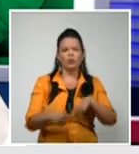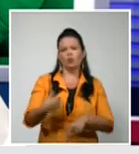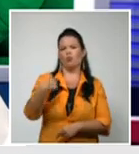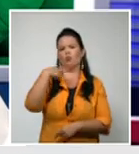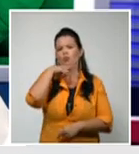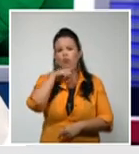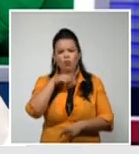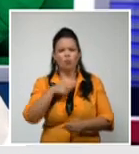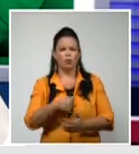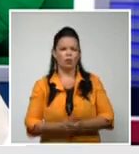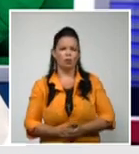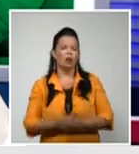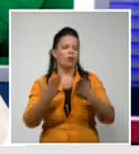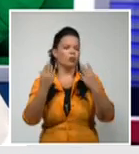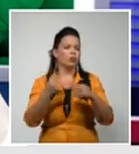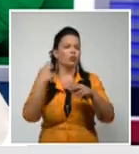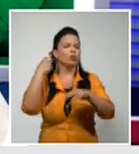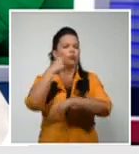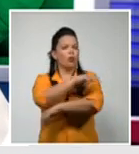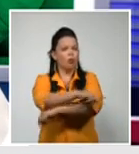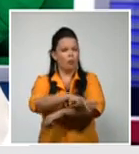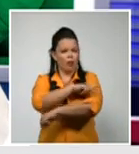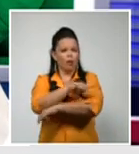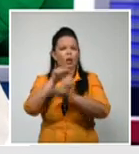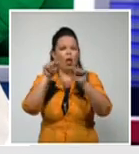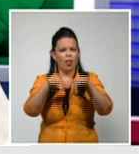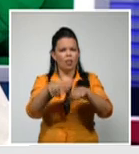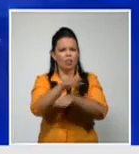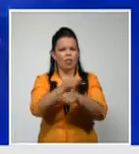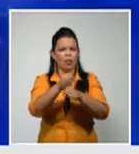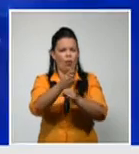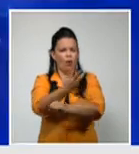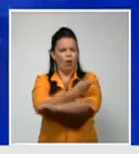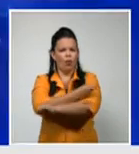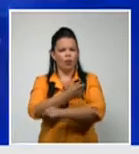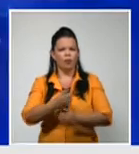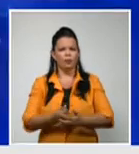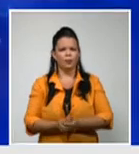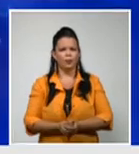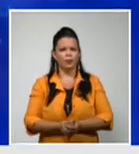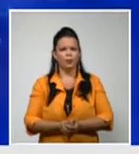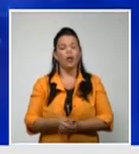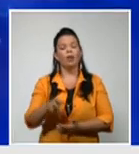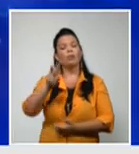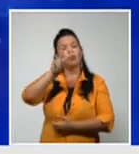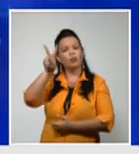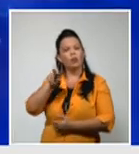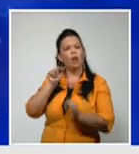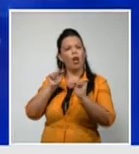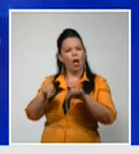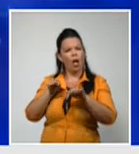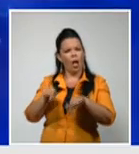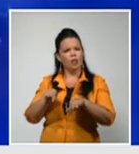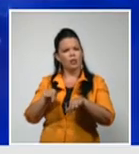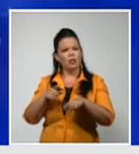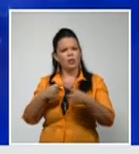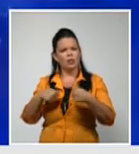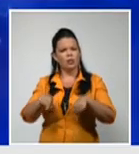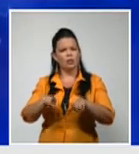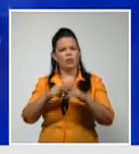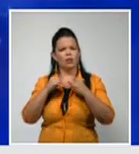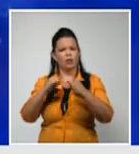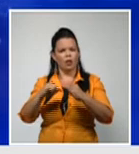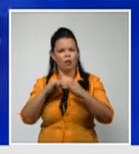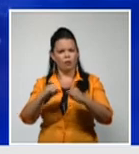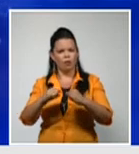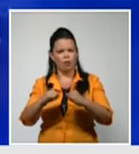importante de países las está aplicando. Por cierto, Venezuela sumó también al número de países que están ahora mismo inmunizando a su